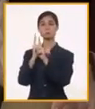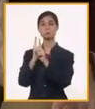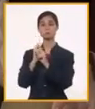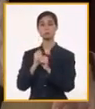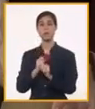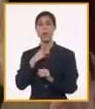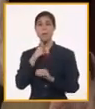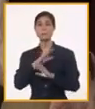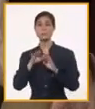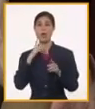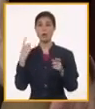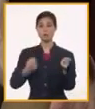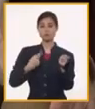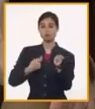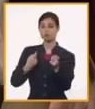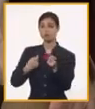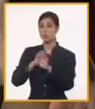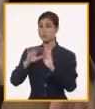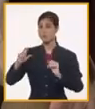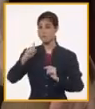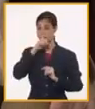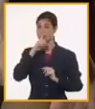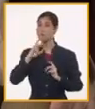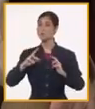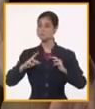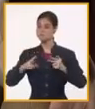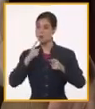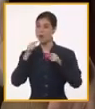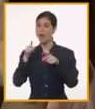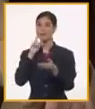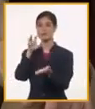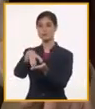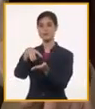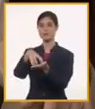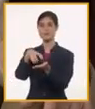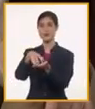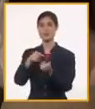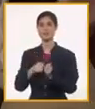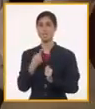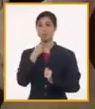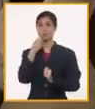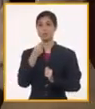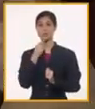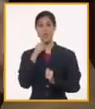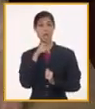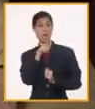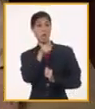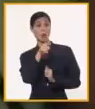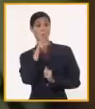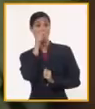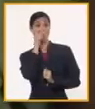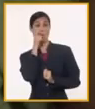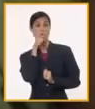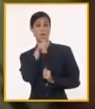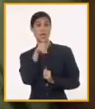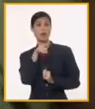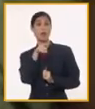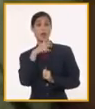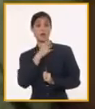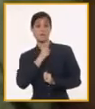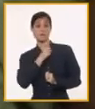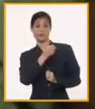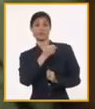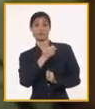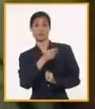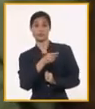regreso, me dice, Evelio era chivato. Fíjate las dos cosas que también. ¿Qué